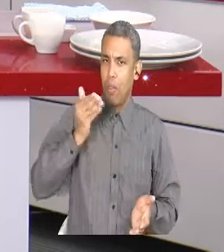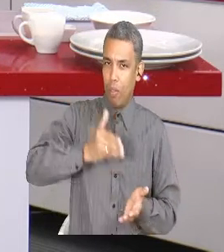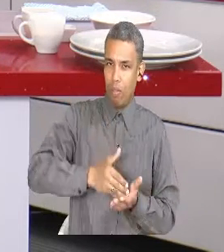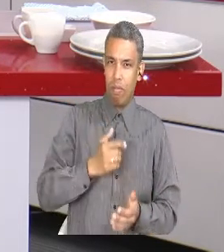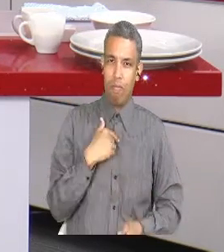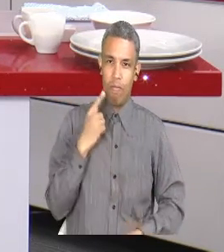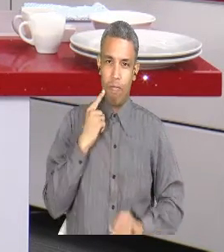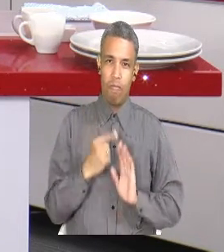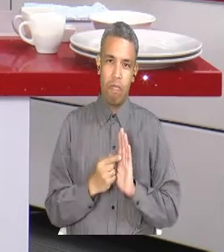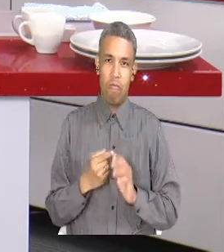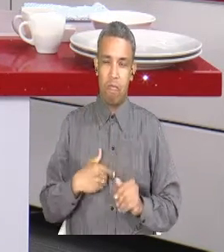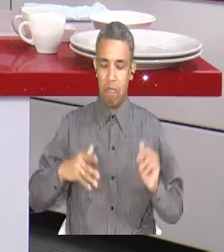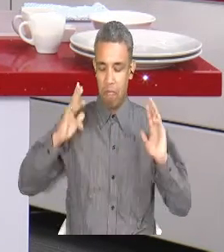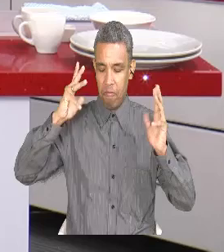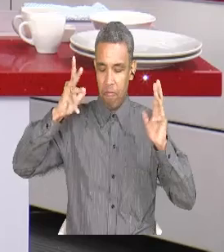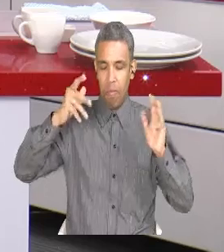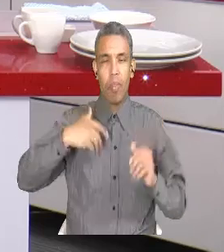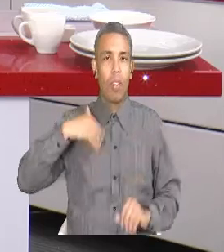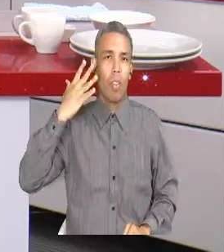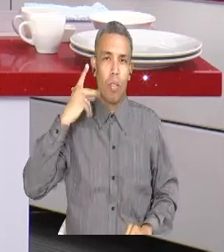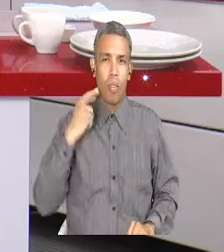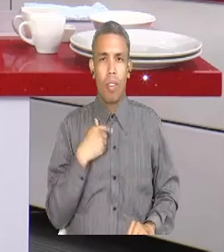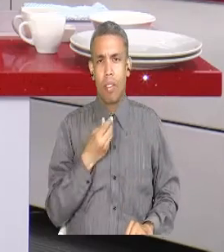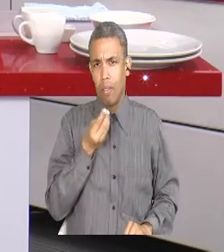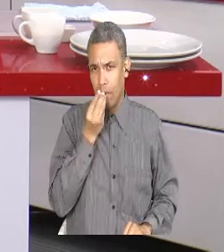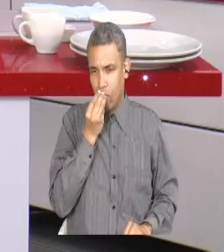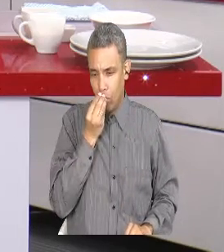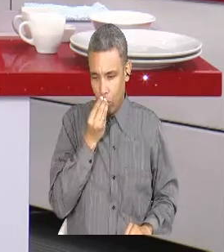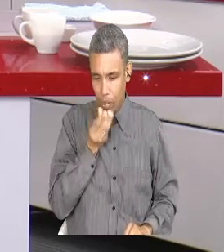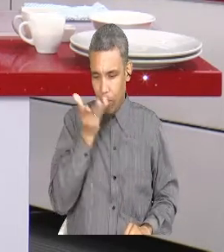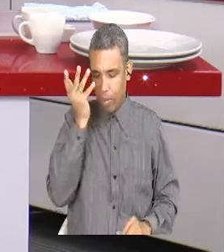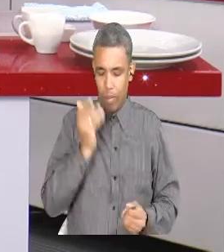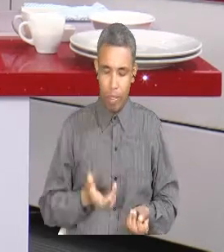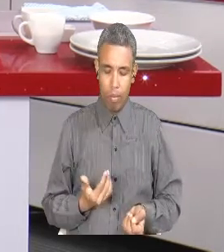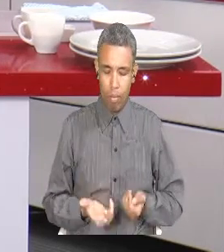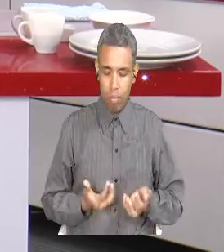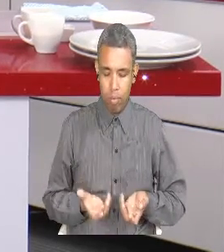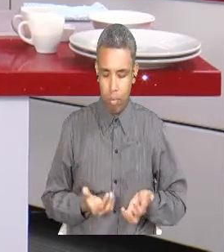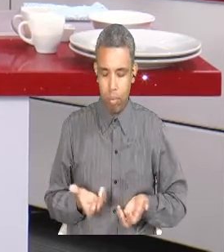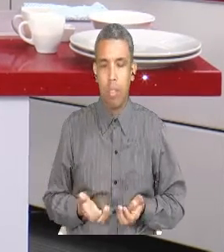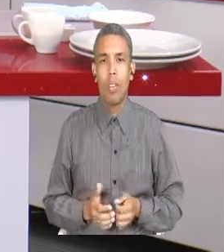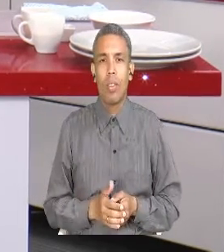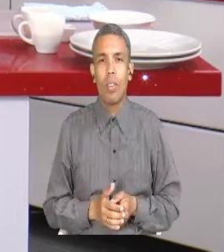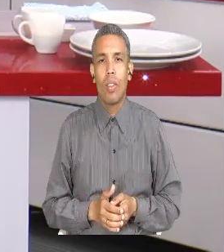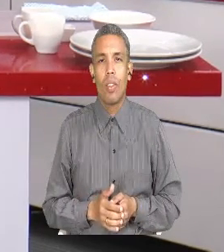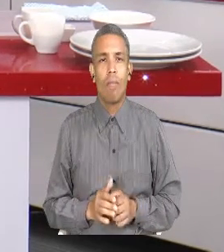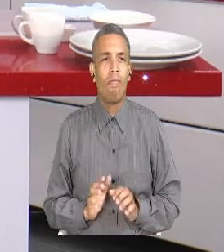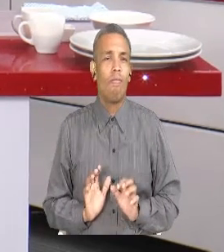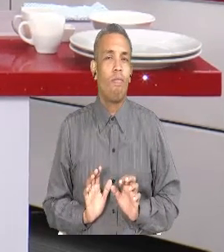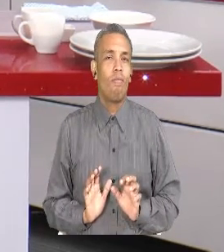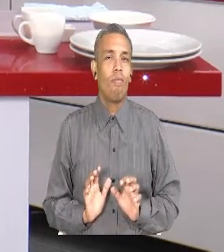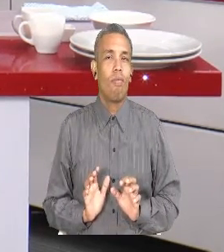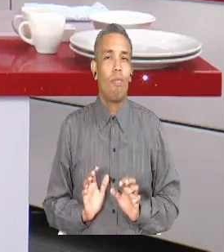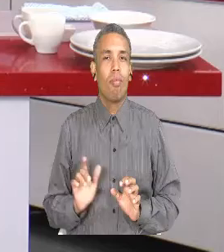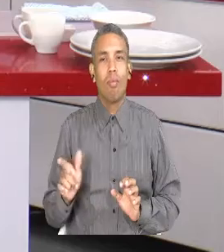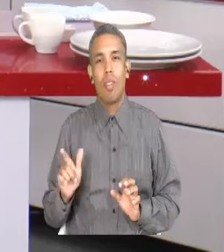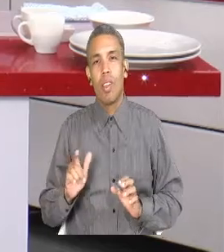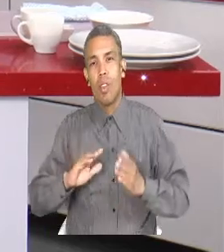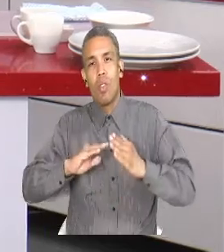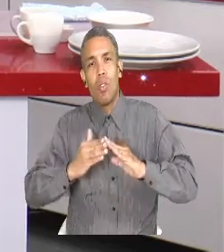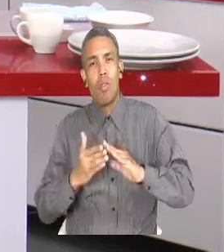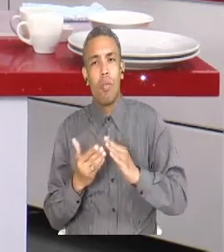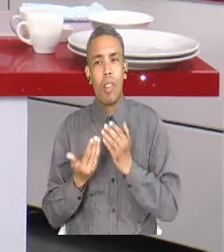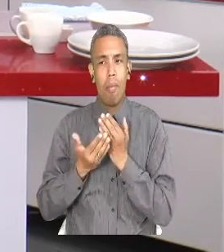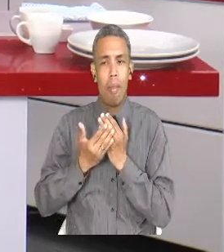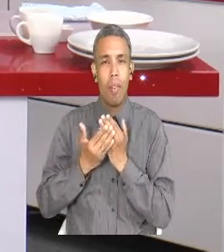en su programa diario de A Pedir de Boca. Hoy vamos a tener una receta a pedida de los televidentes, otro